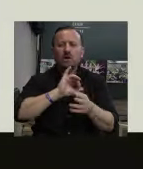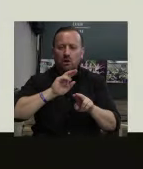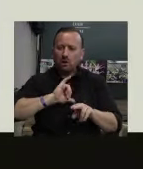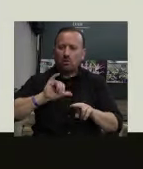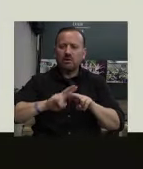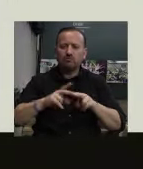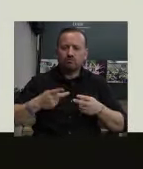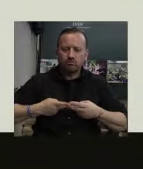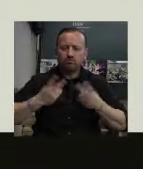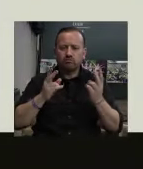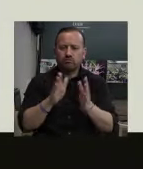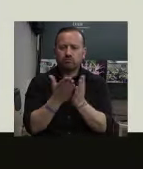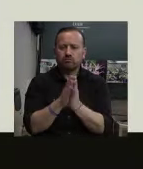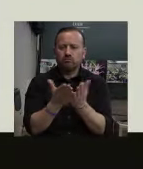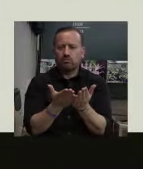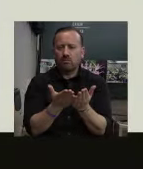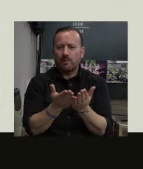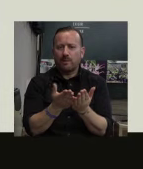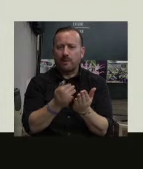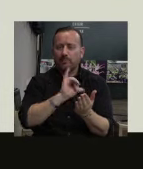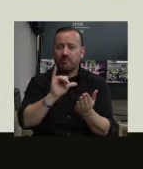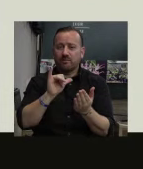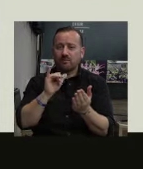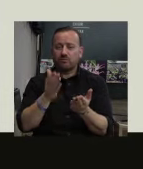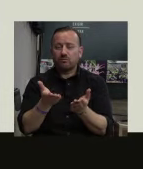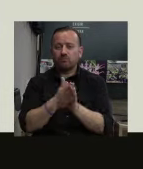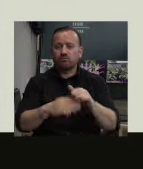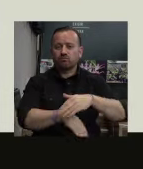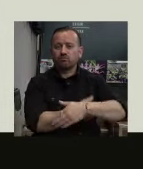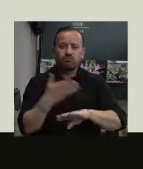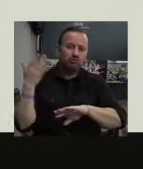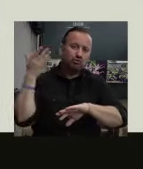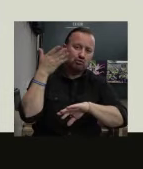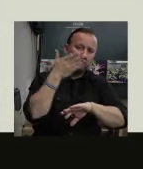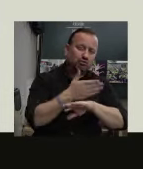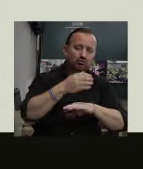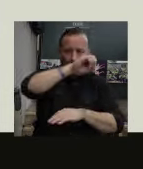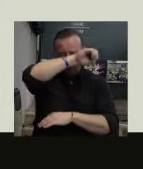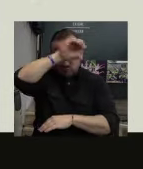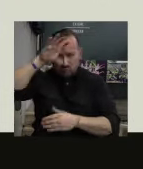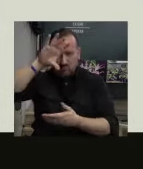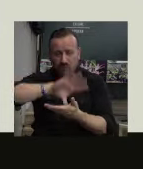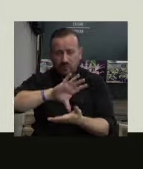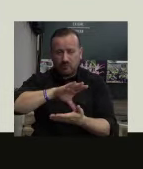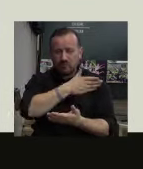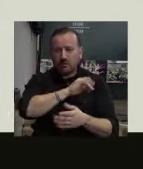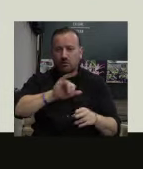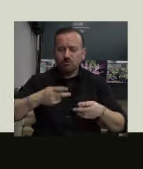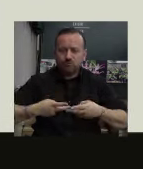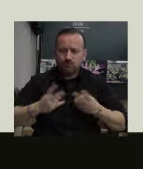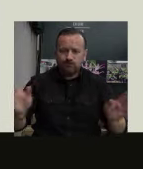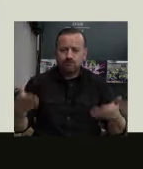un catálogo y los trajimos a Medellín a la promoción de la